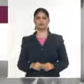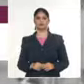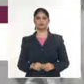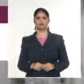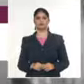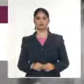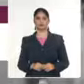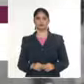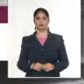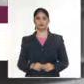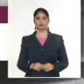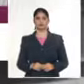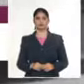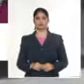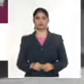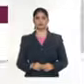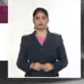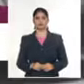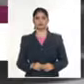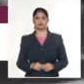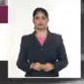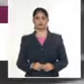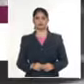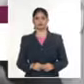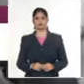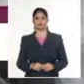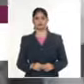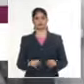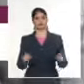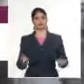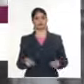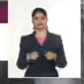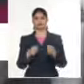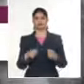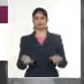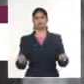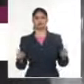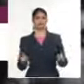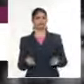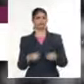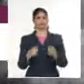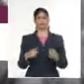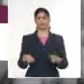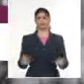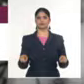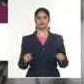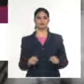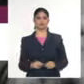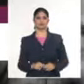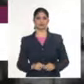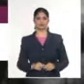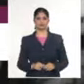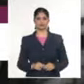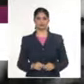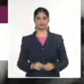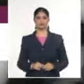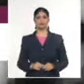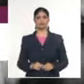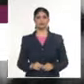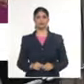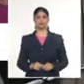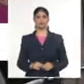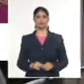muchas razones a defender, difícil es el camino, pero yo sigo